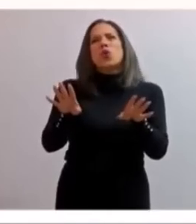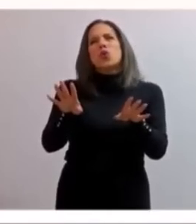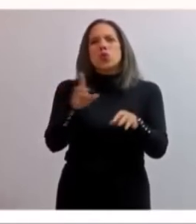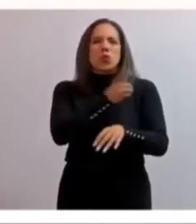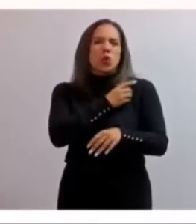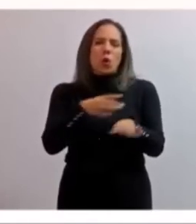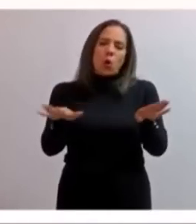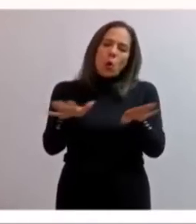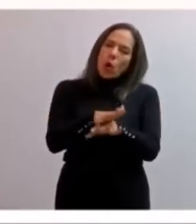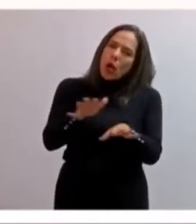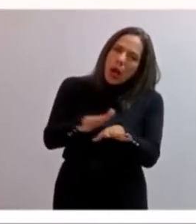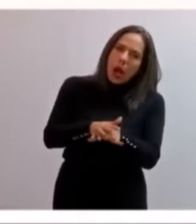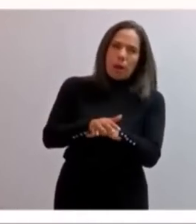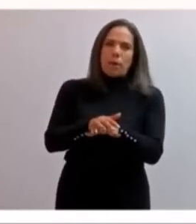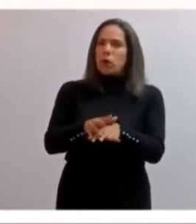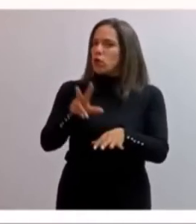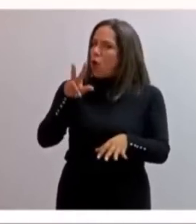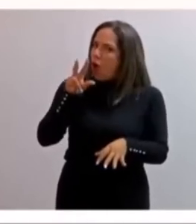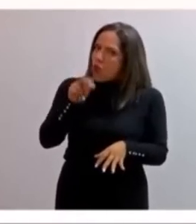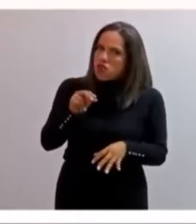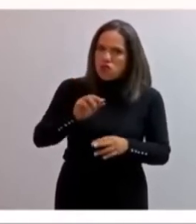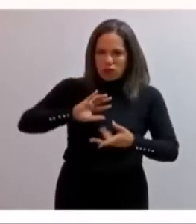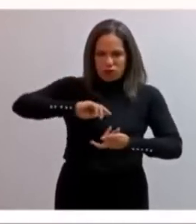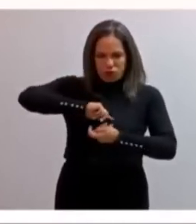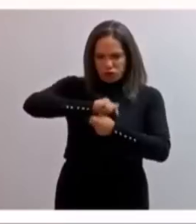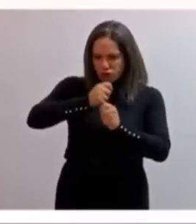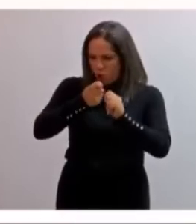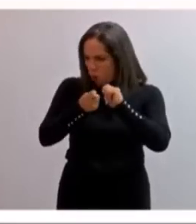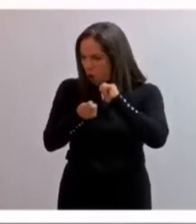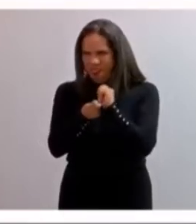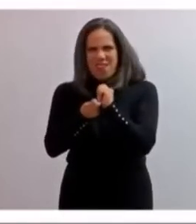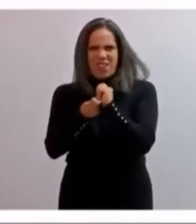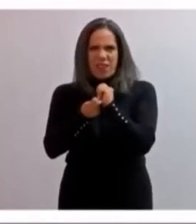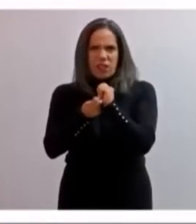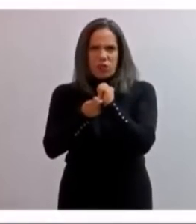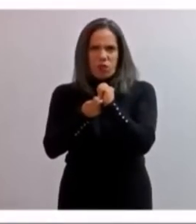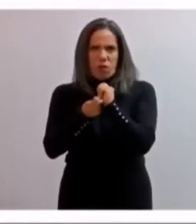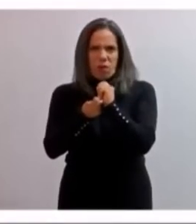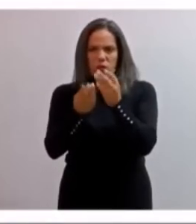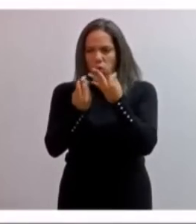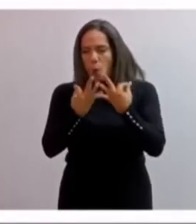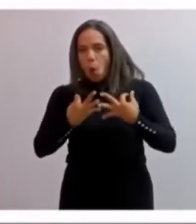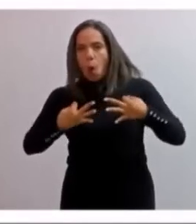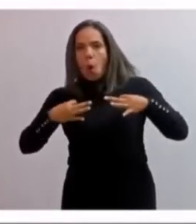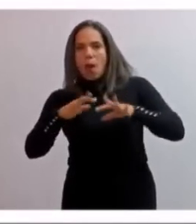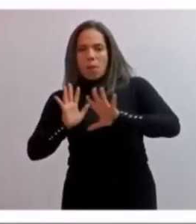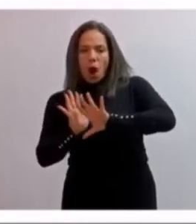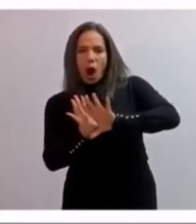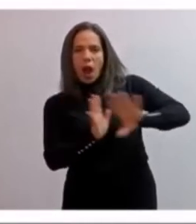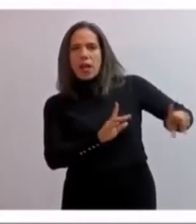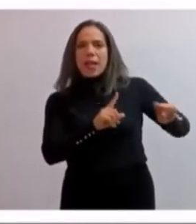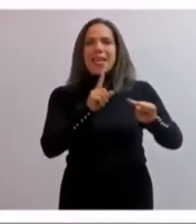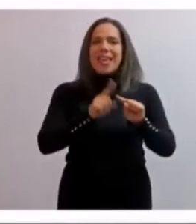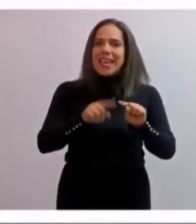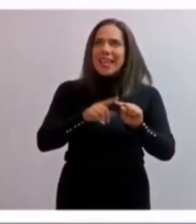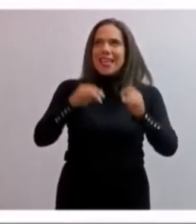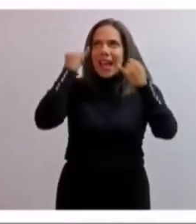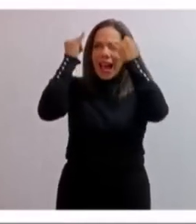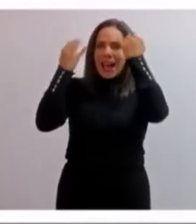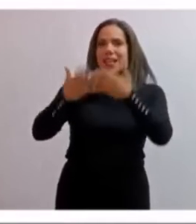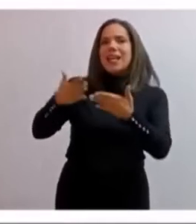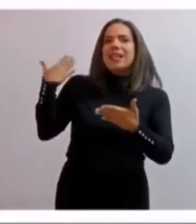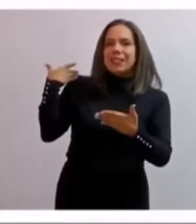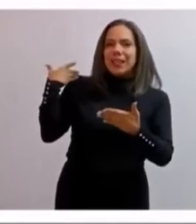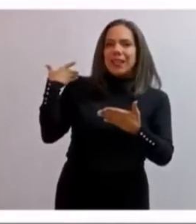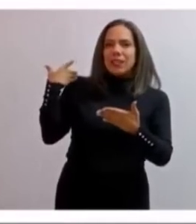reforma pequeña, es un cambio radical que se busca en el papel de los maestros, en el papel de los alumnos,